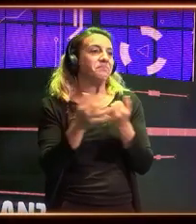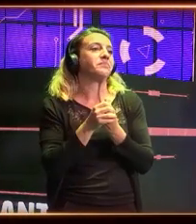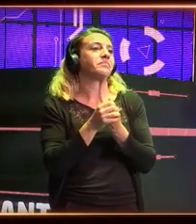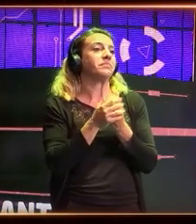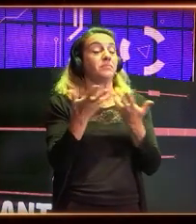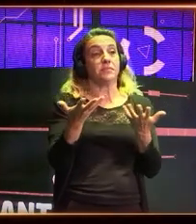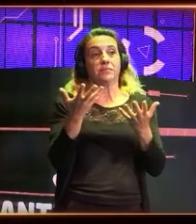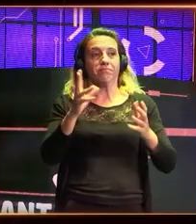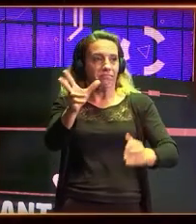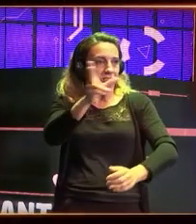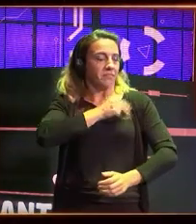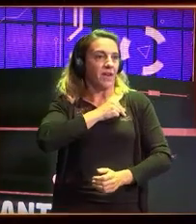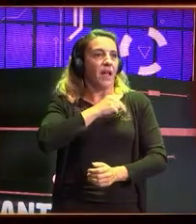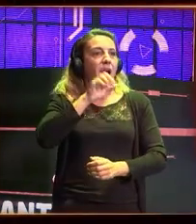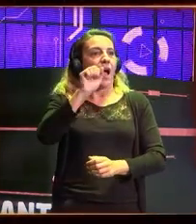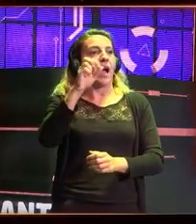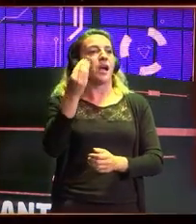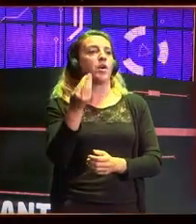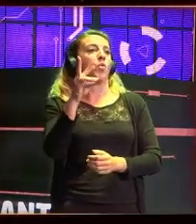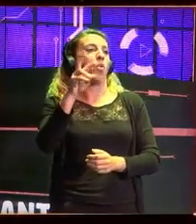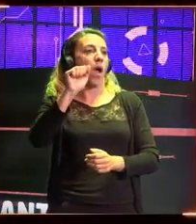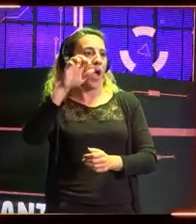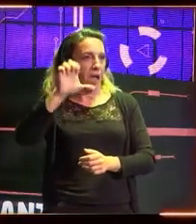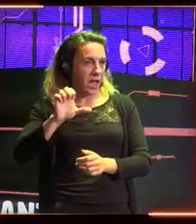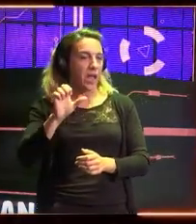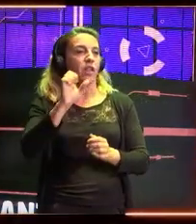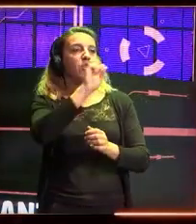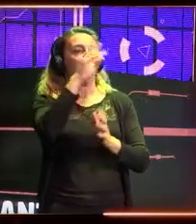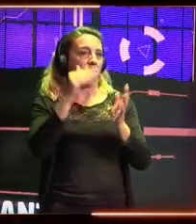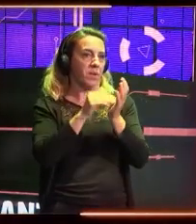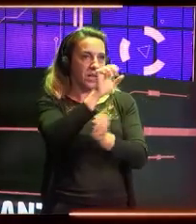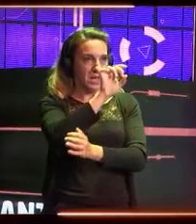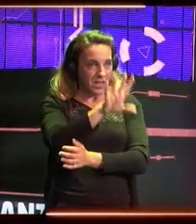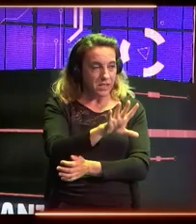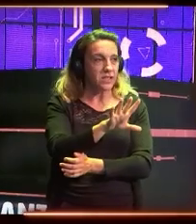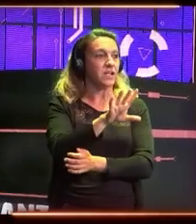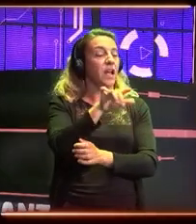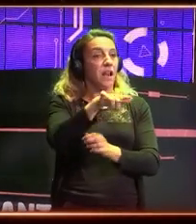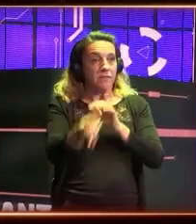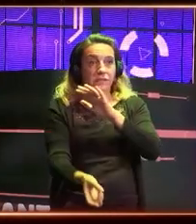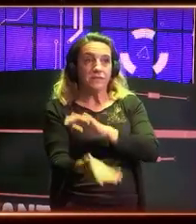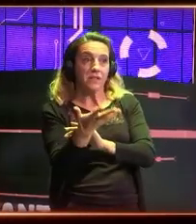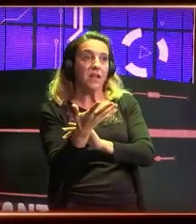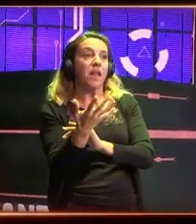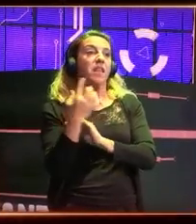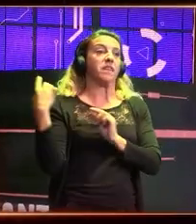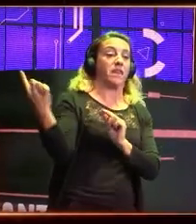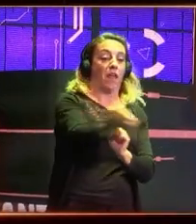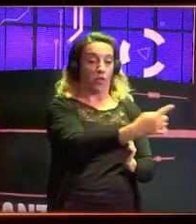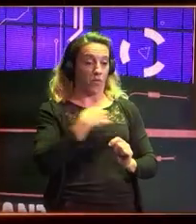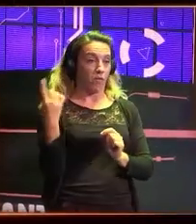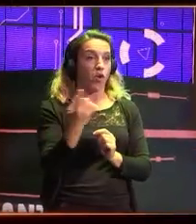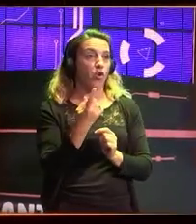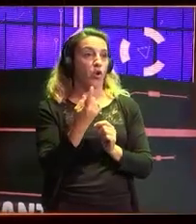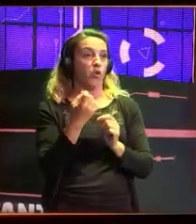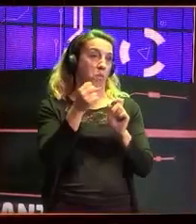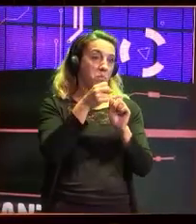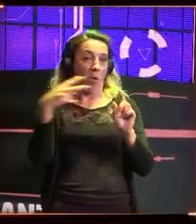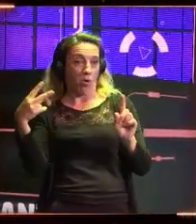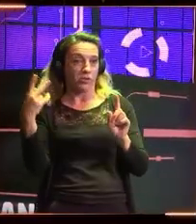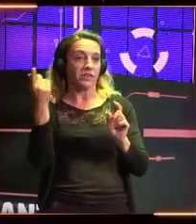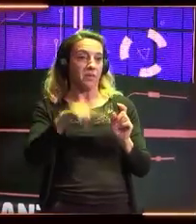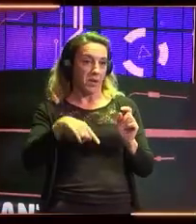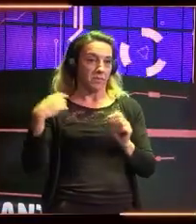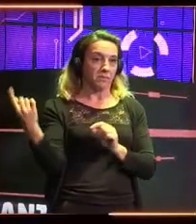entre ellos el premio Aqua 2015 él ha creado eh Date un volteo y date un blog son dos exitosos canales de